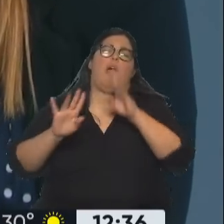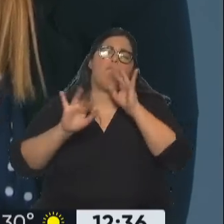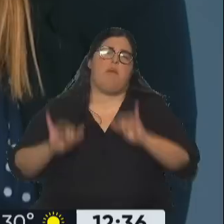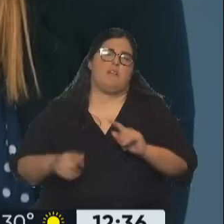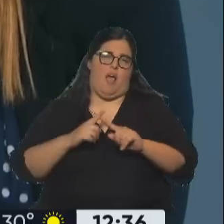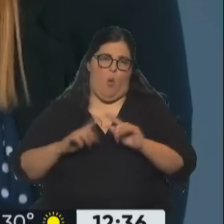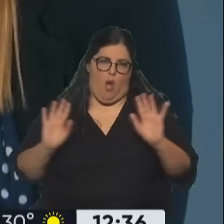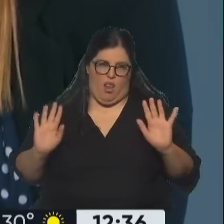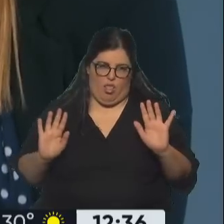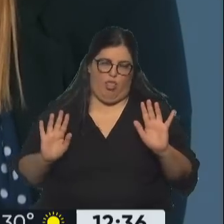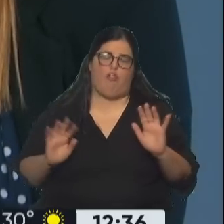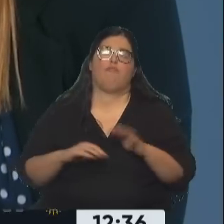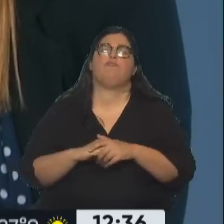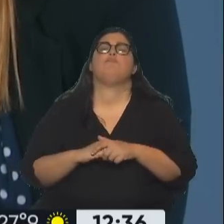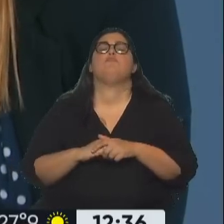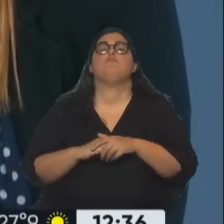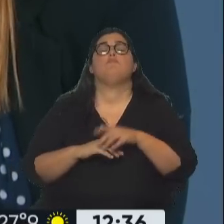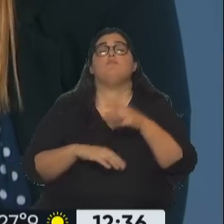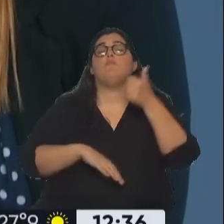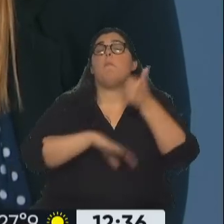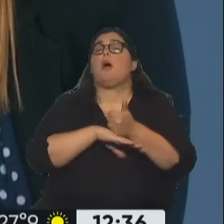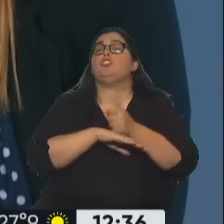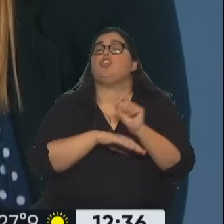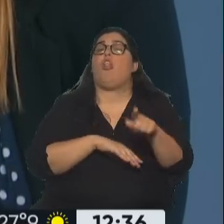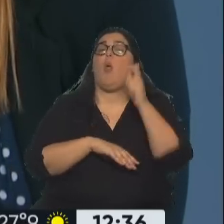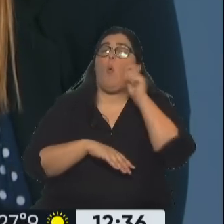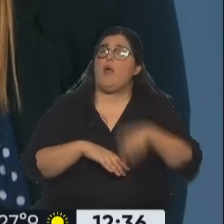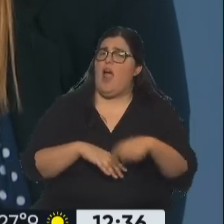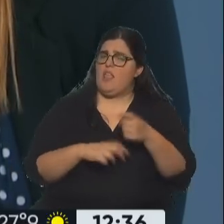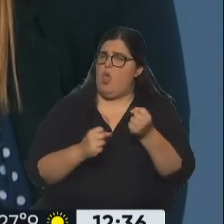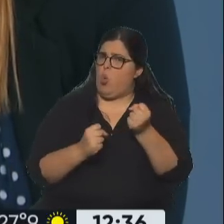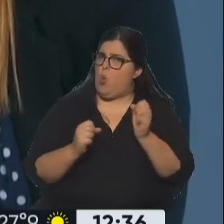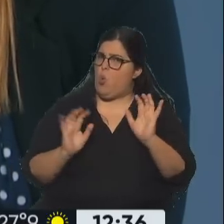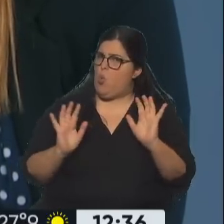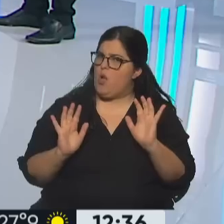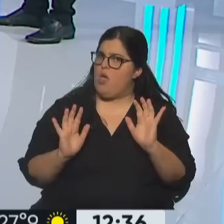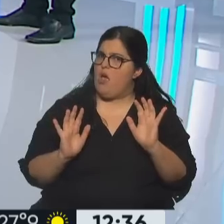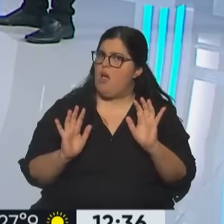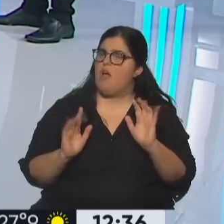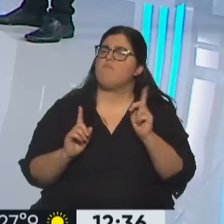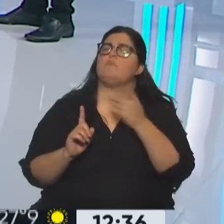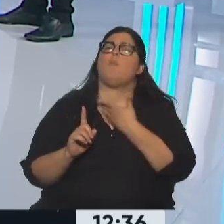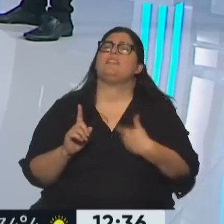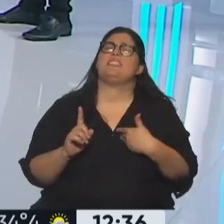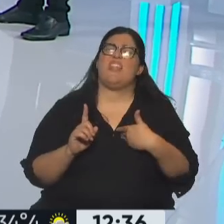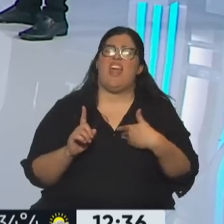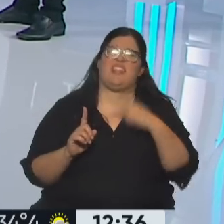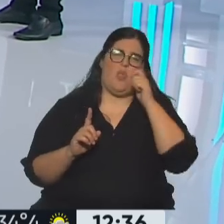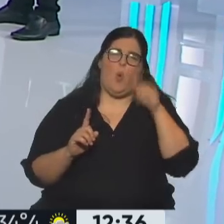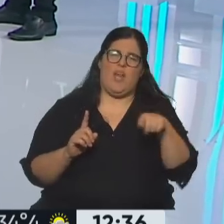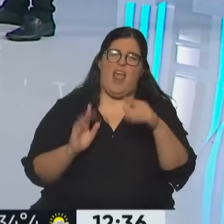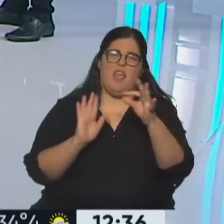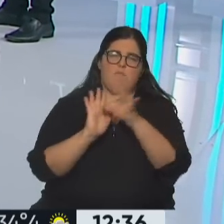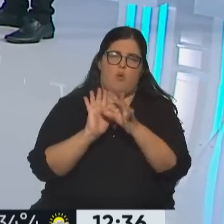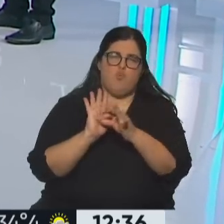eso pareciera que la posición ucraniana es muy dura, tiene 10 condiciones que puso el presidente Zelensky, que